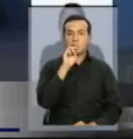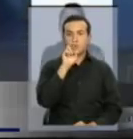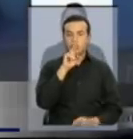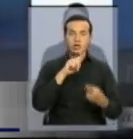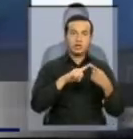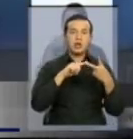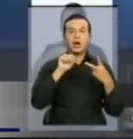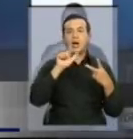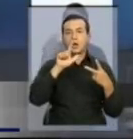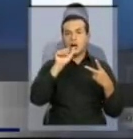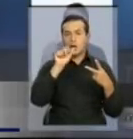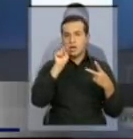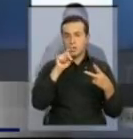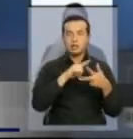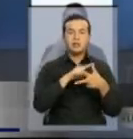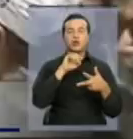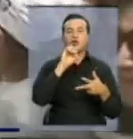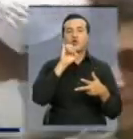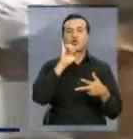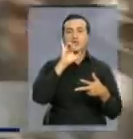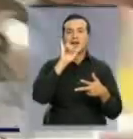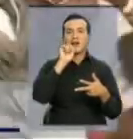García y Ollanta Humala.